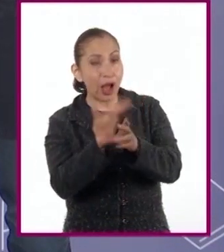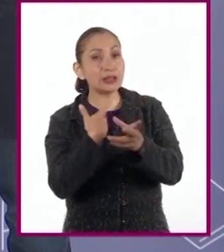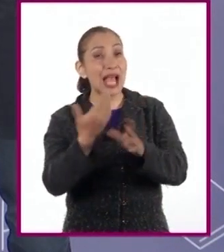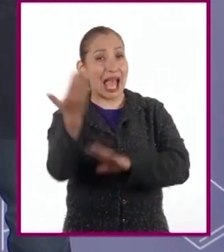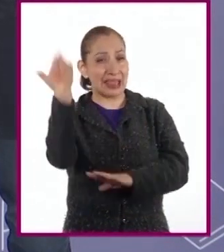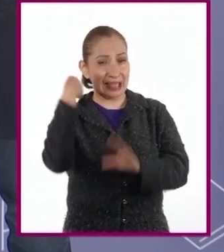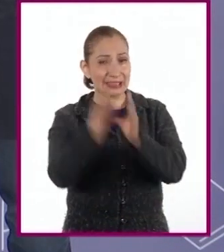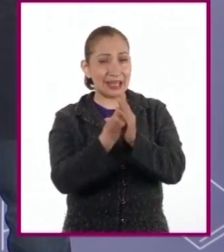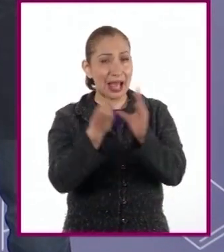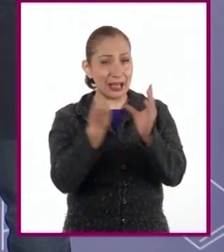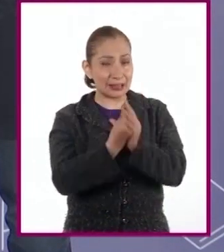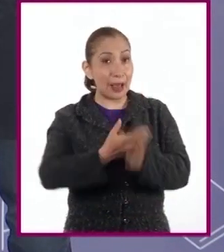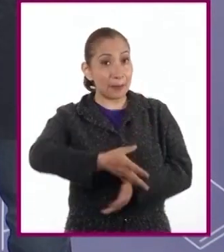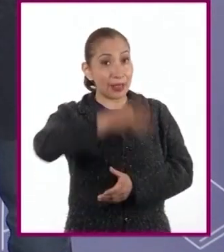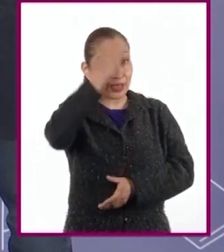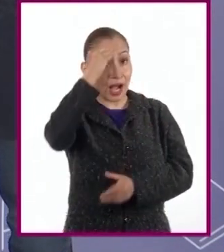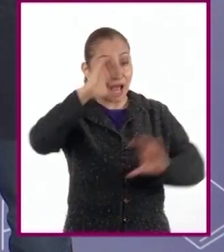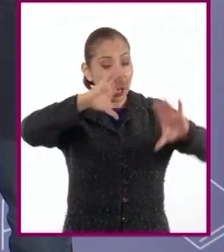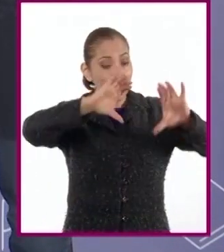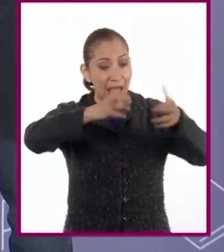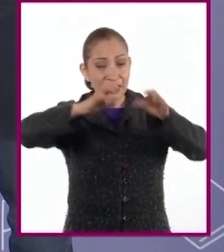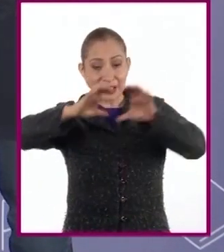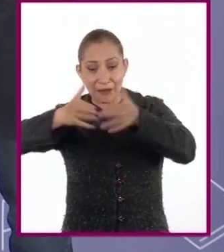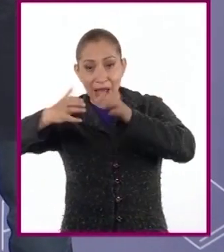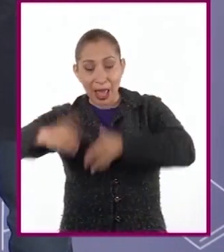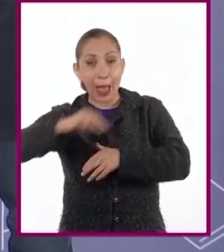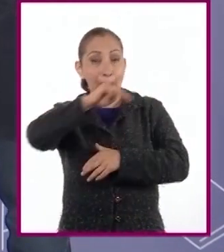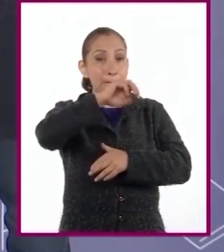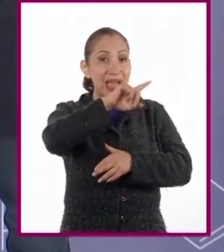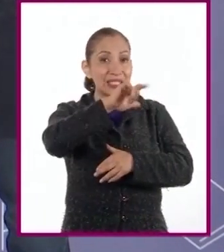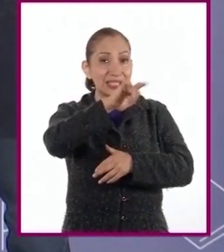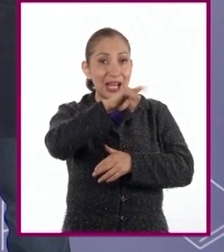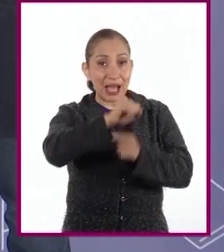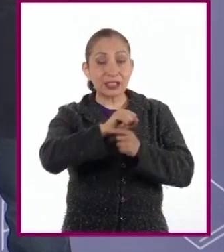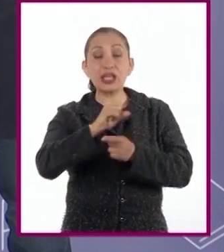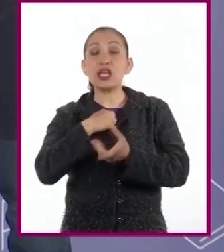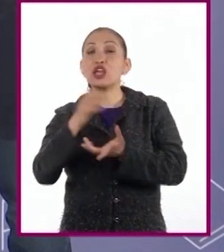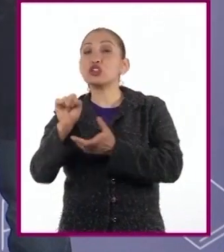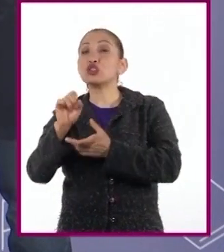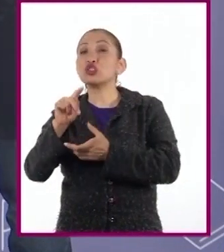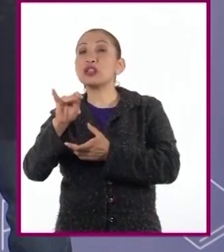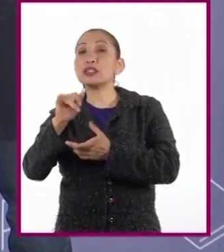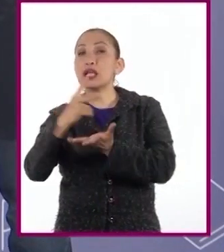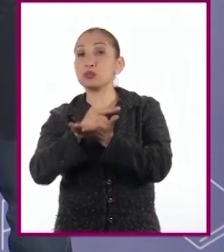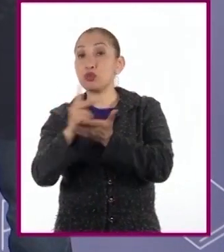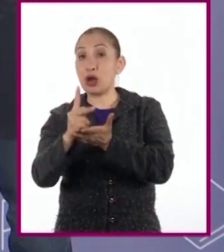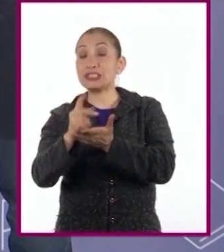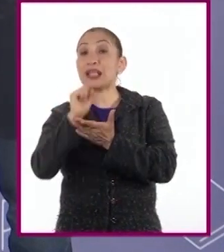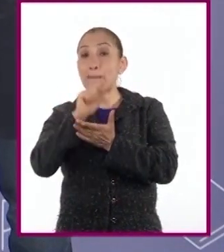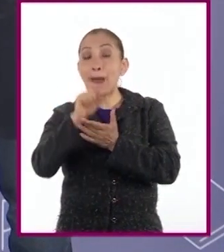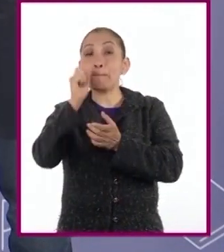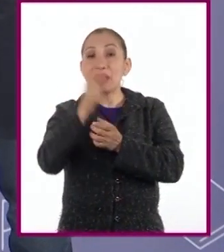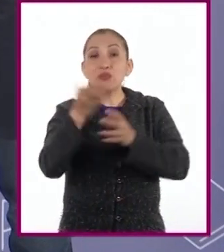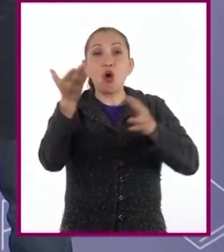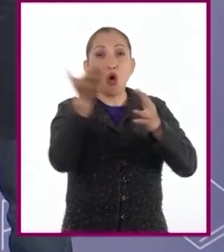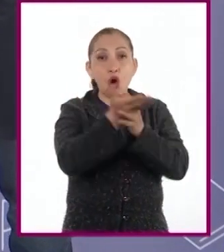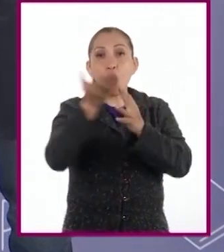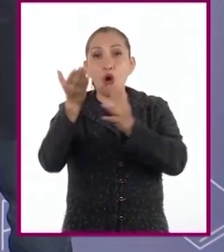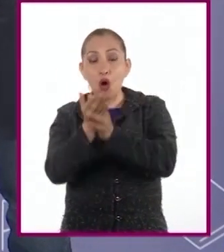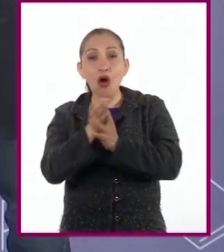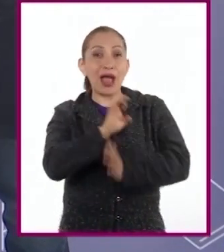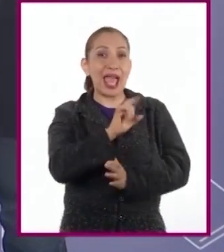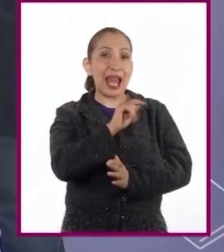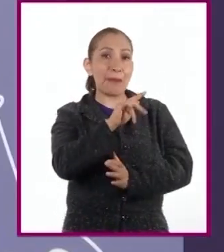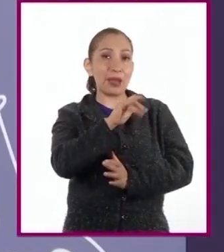sesiones anteriores, aprendieron a clasificarlos en mezclas y sustancias puras, y estas, a su vez, en elementos y